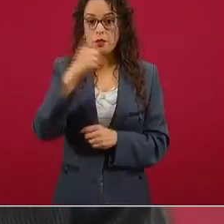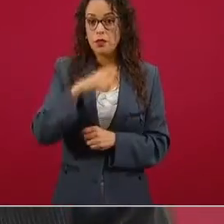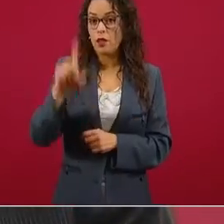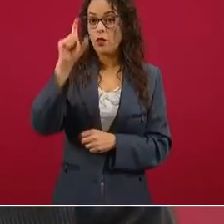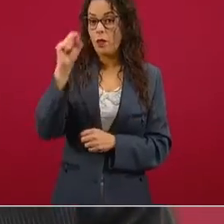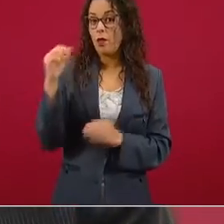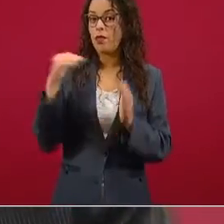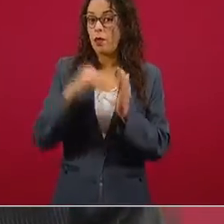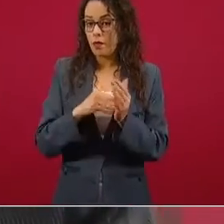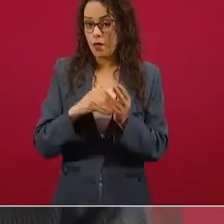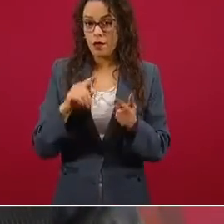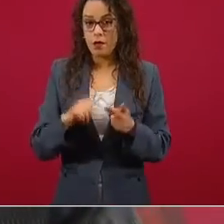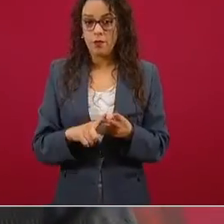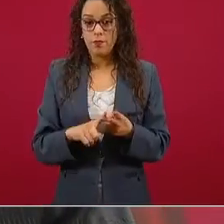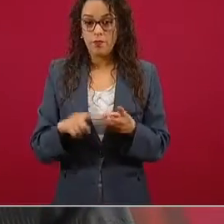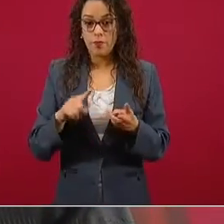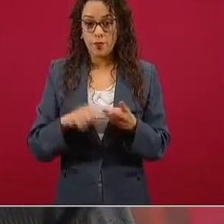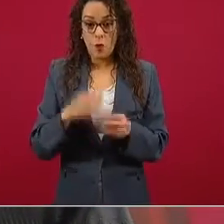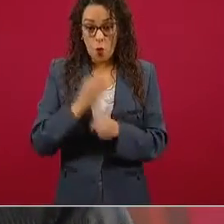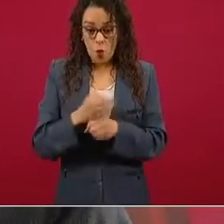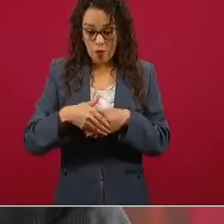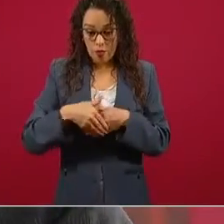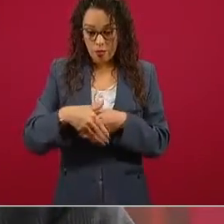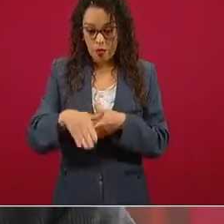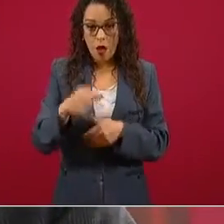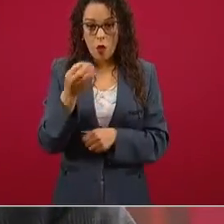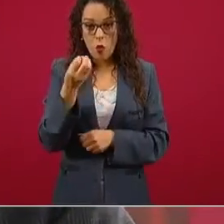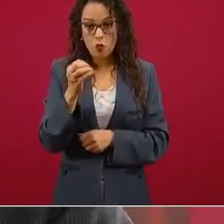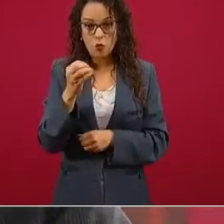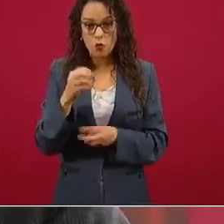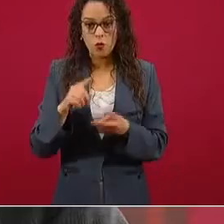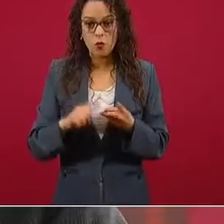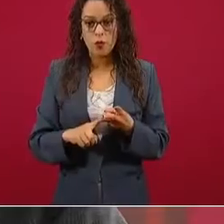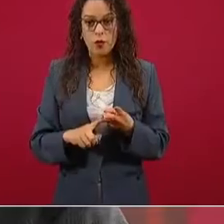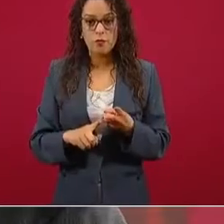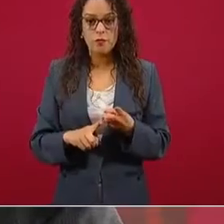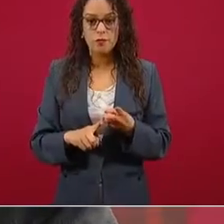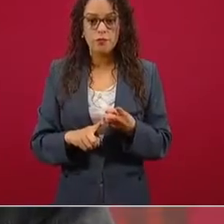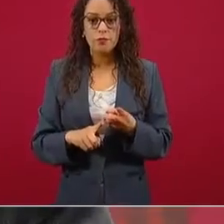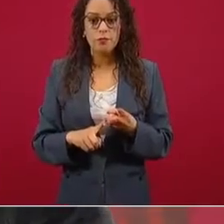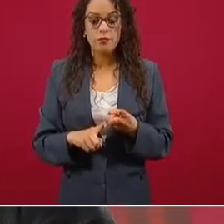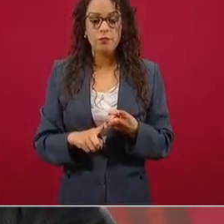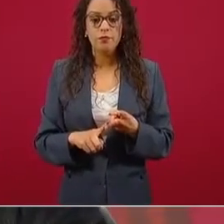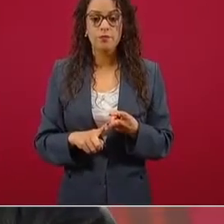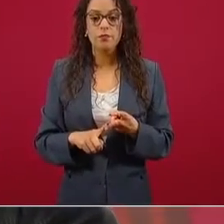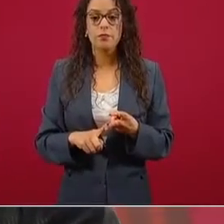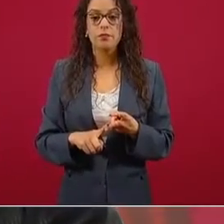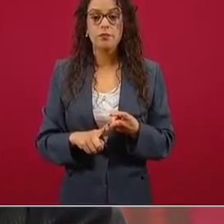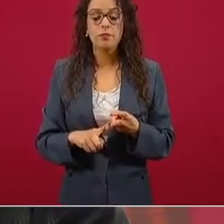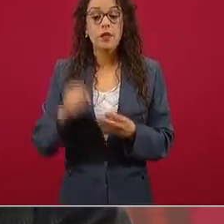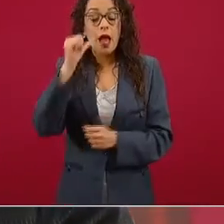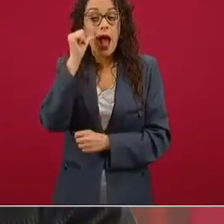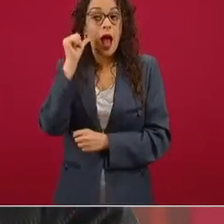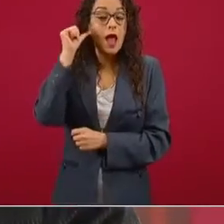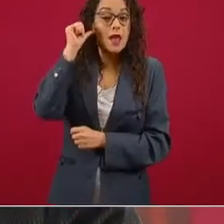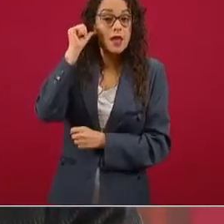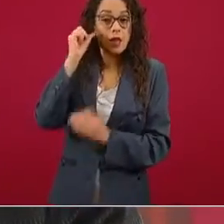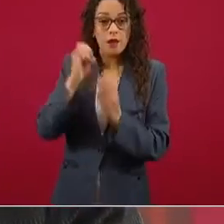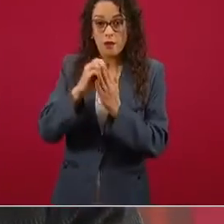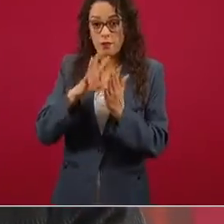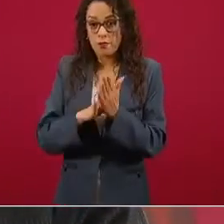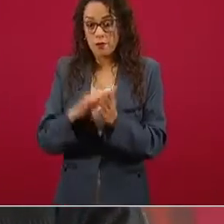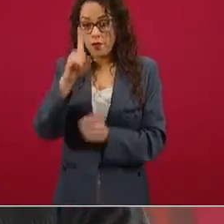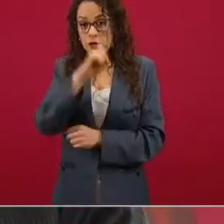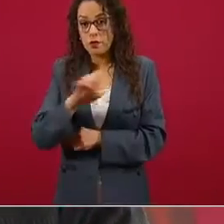120.000, y en lo que vamos de octubre, 148.000 el día de lunes. al día de ayer